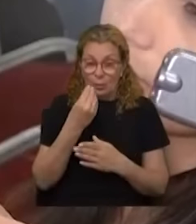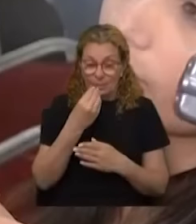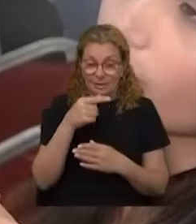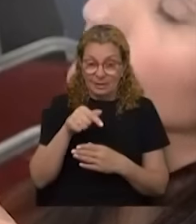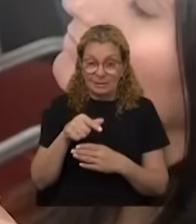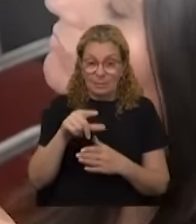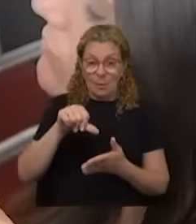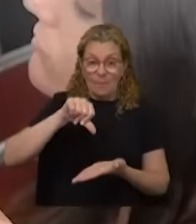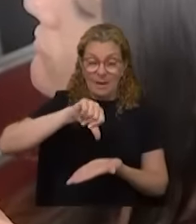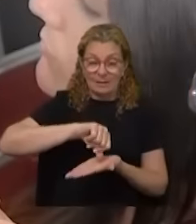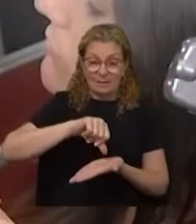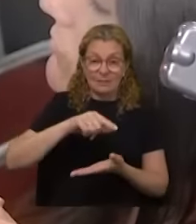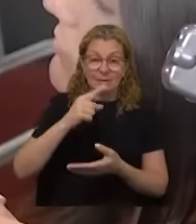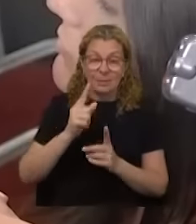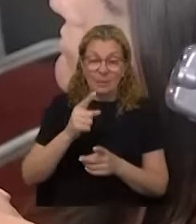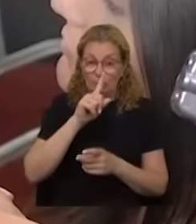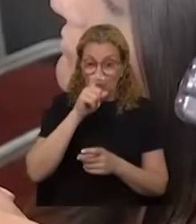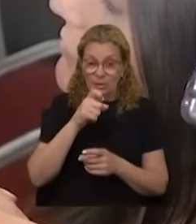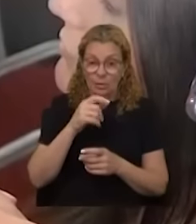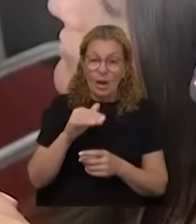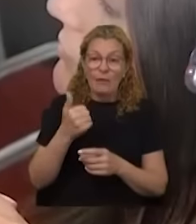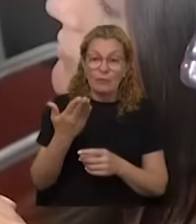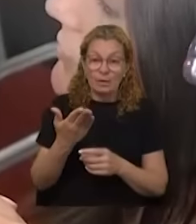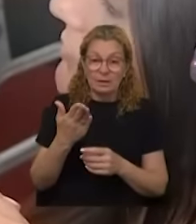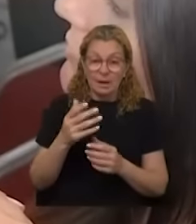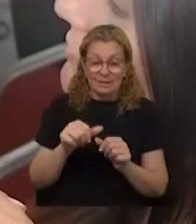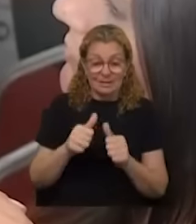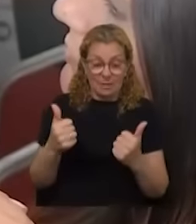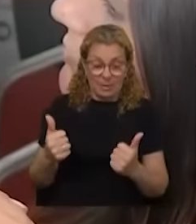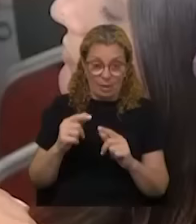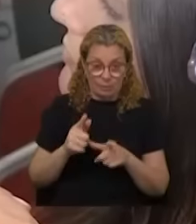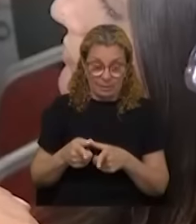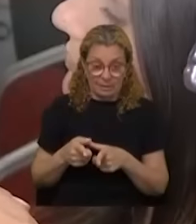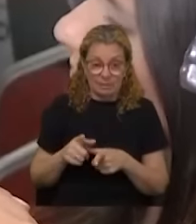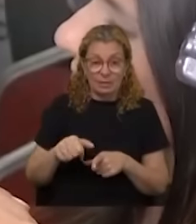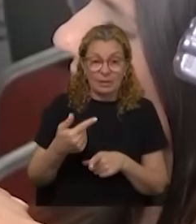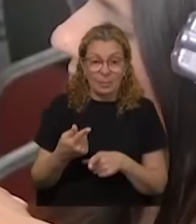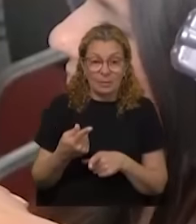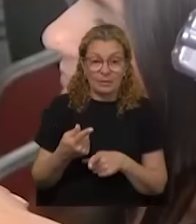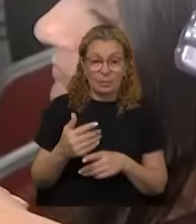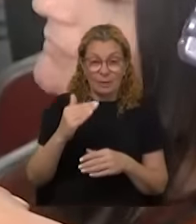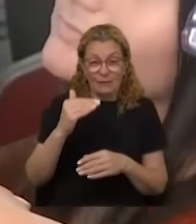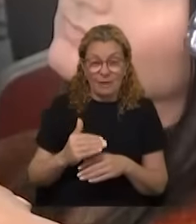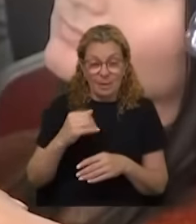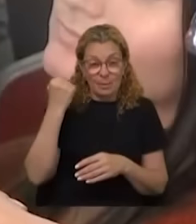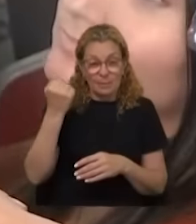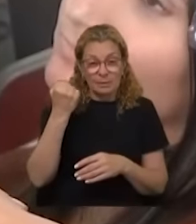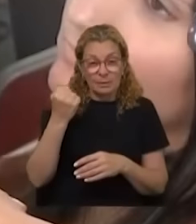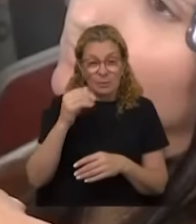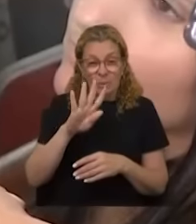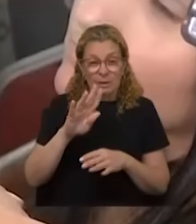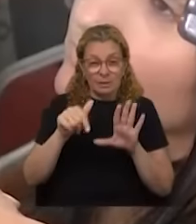que es el país y tanto montev video como el interior separados eh luego una baja muy importante de un